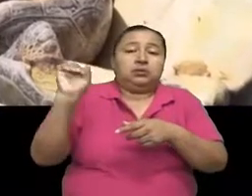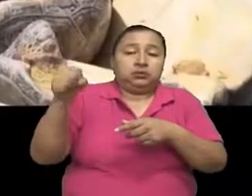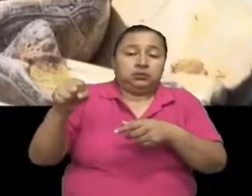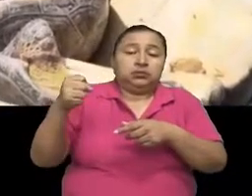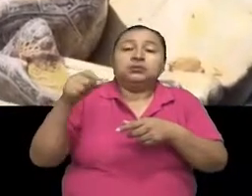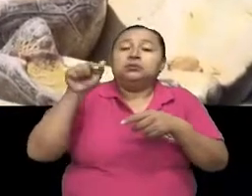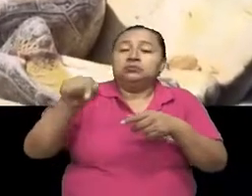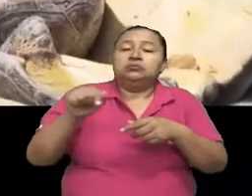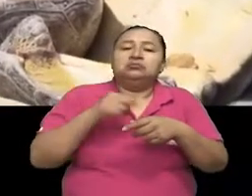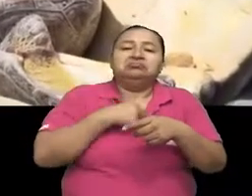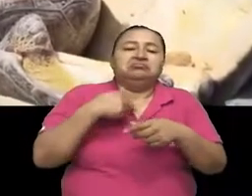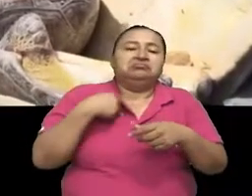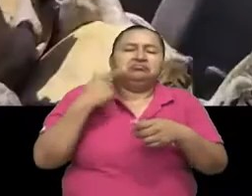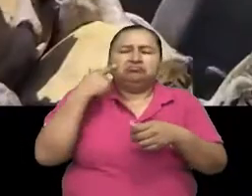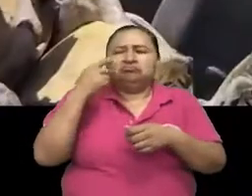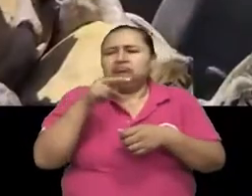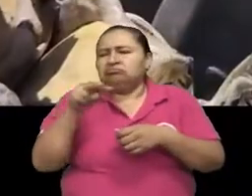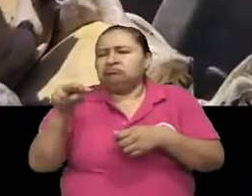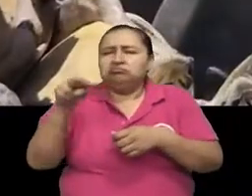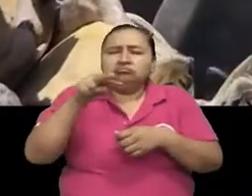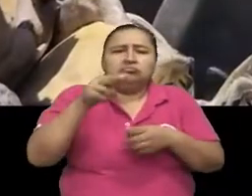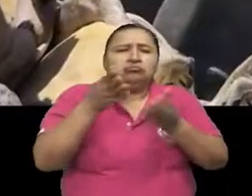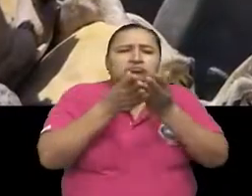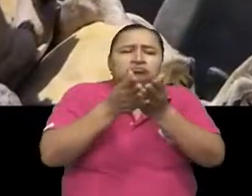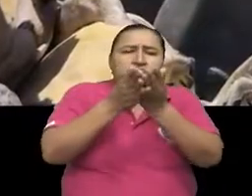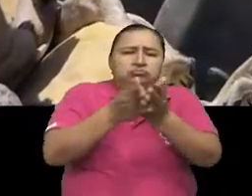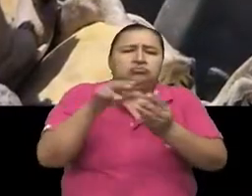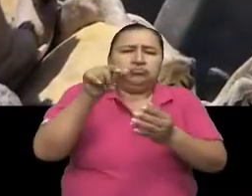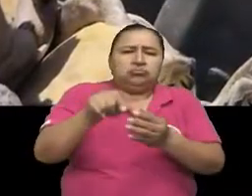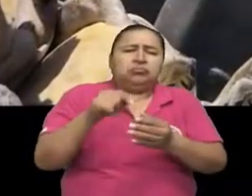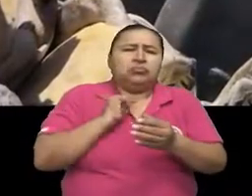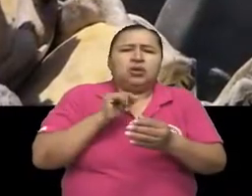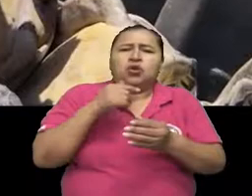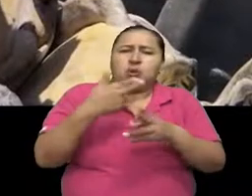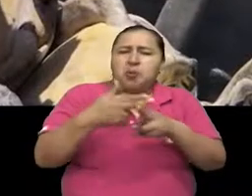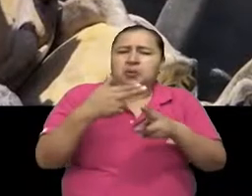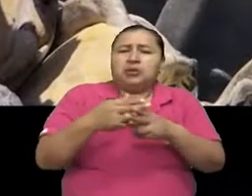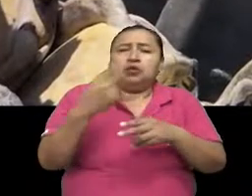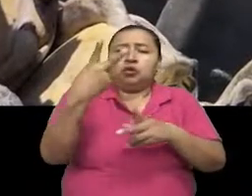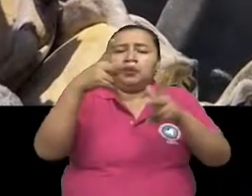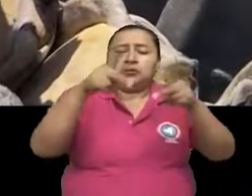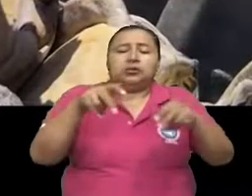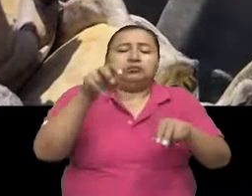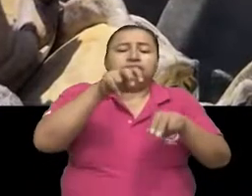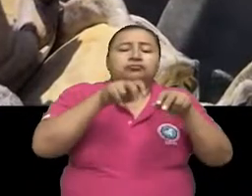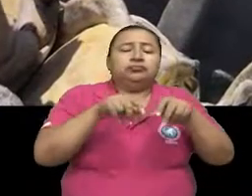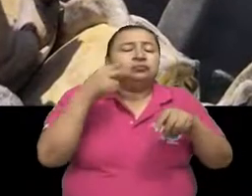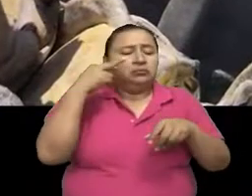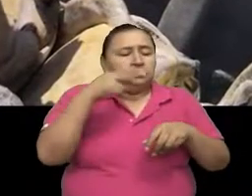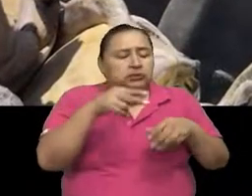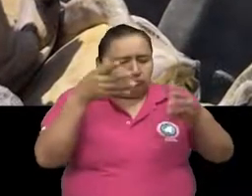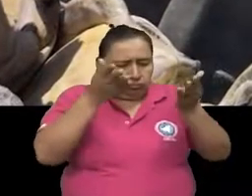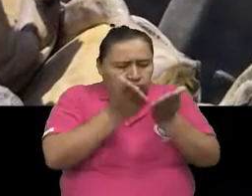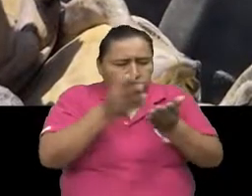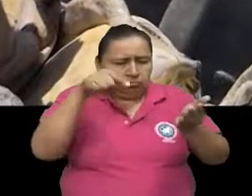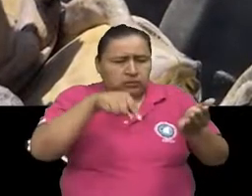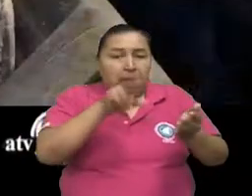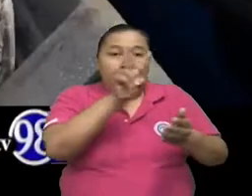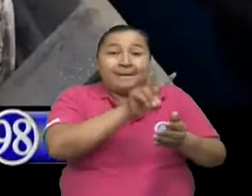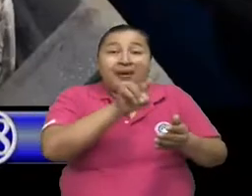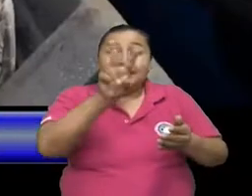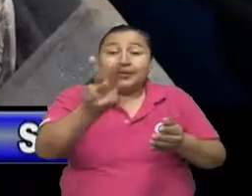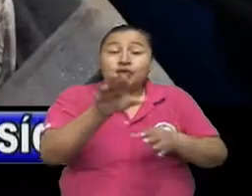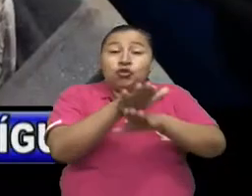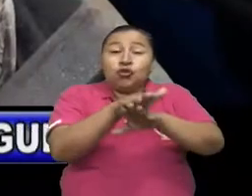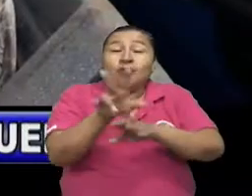Sur, realizó sondeo rutinario a la panga Cupacemu New Vision 3, con dos tripulantes a bordo, encontrando en su interior 22 tortugas